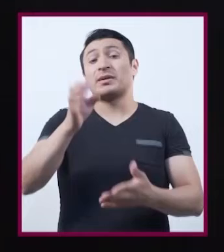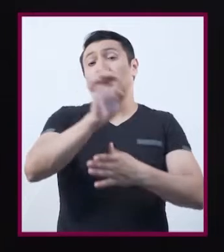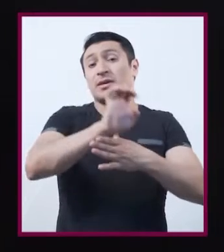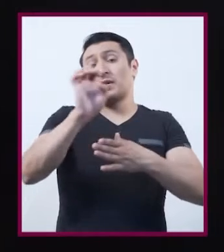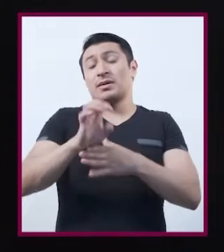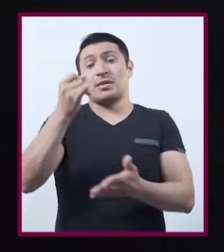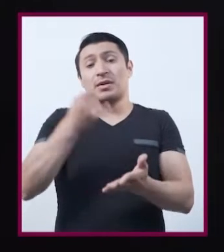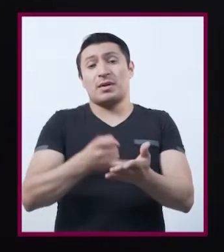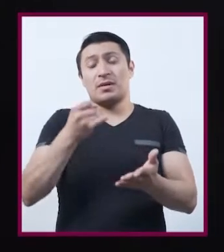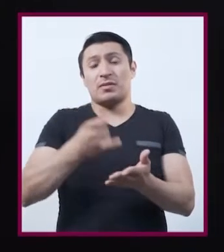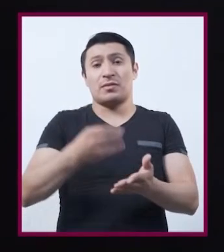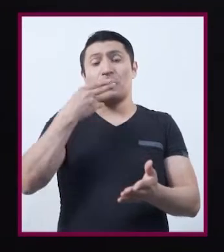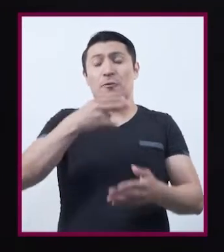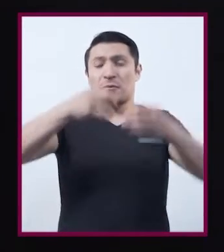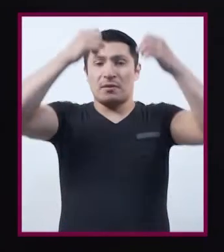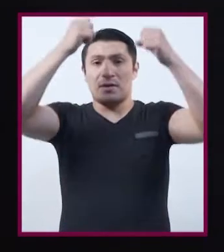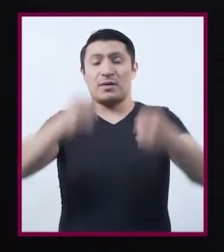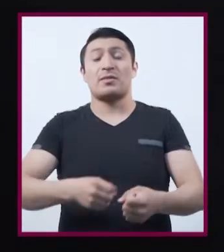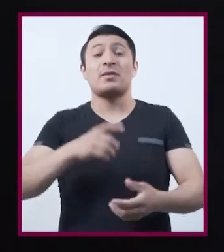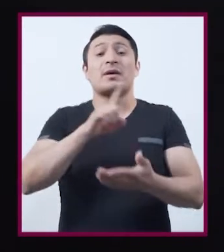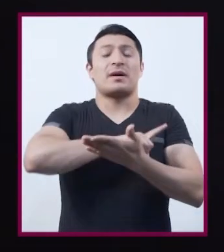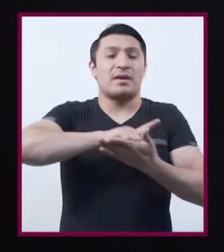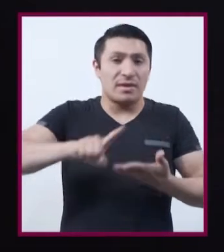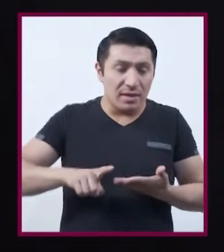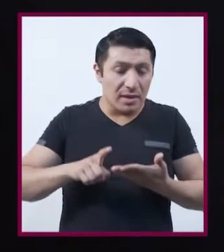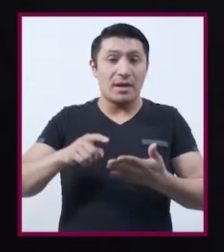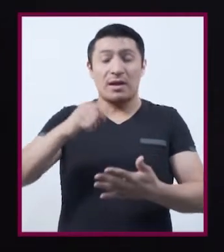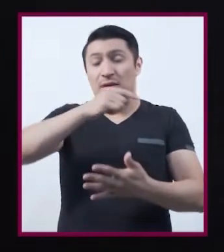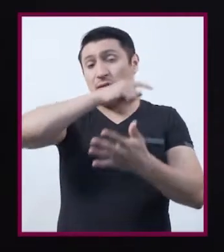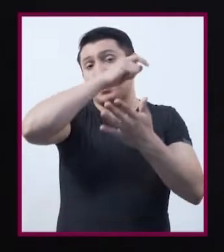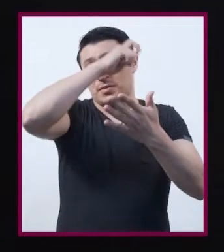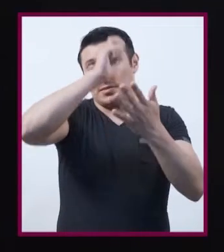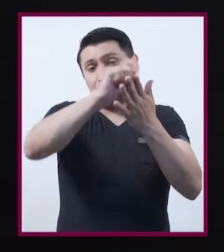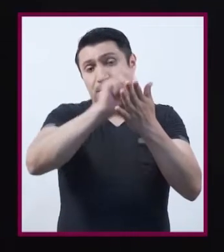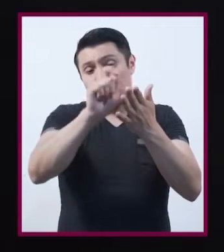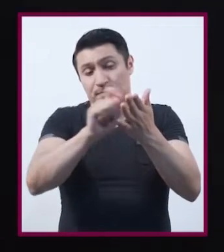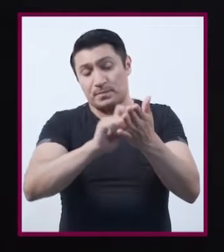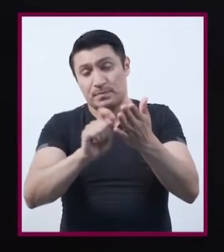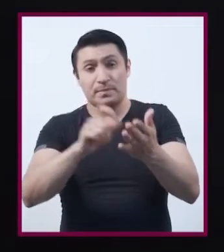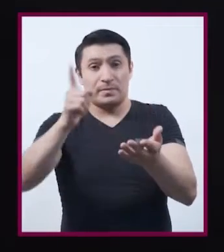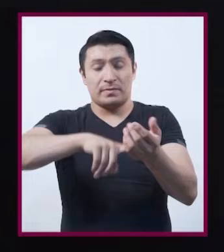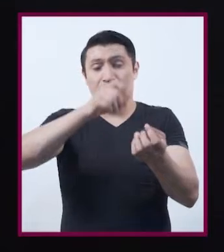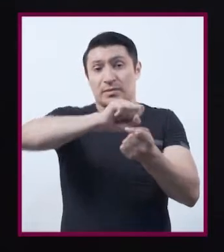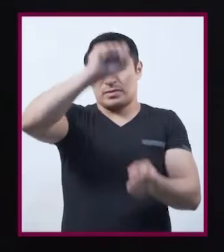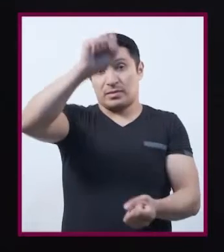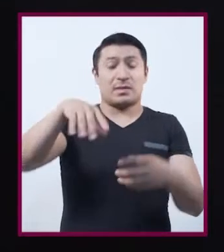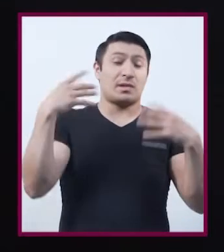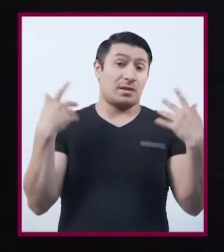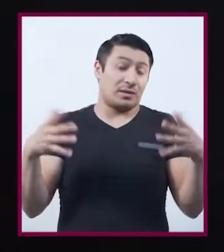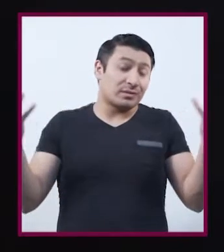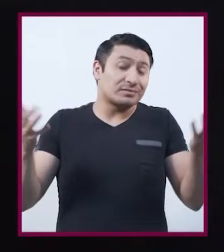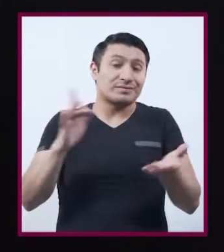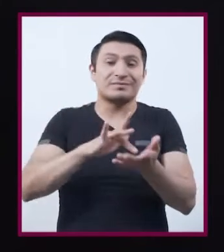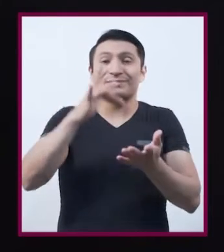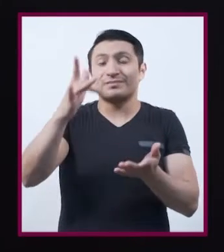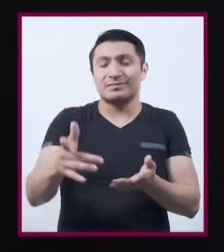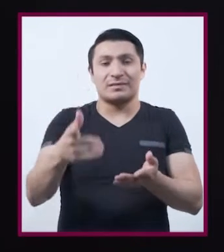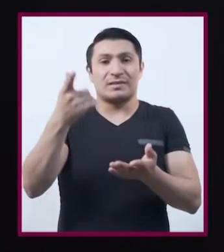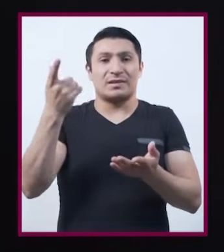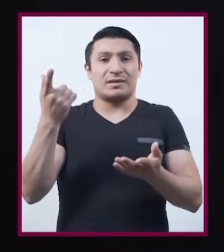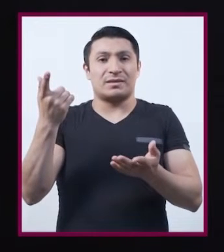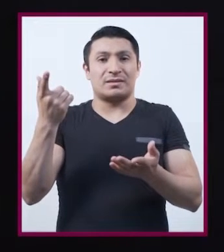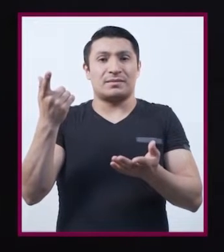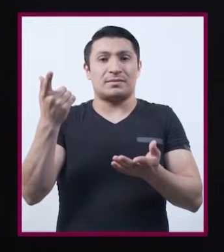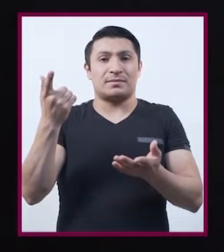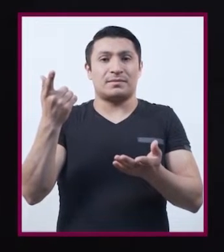todas y todos. Como quien dice, los impuestos sirven para garantizar los derechos listados en nuestra Constitución